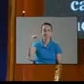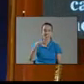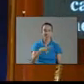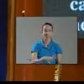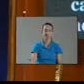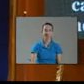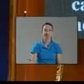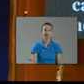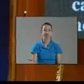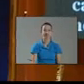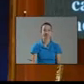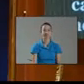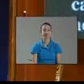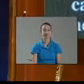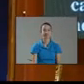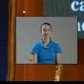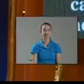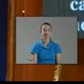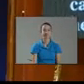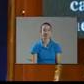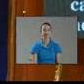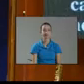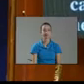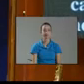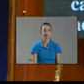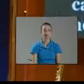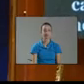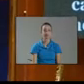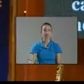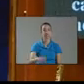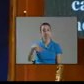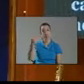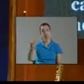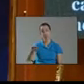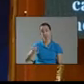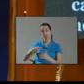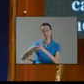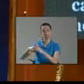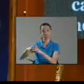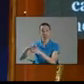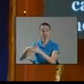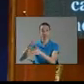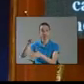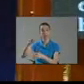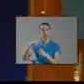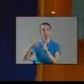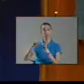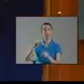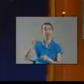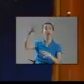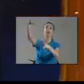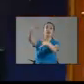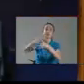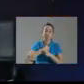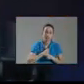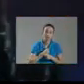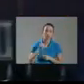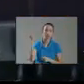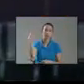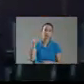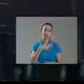Sandra era, ¿verdad? Sandra. Le dije, ¿sabes qué? Acabamos de venir con 600 jóvenes de un